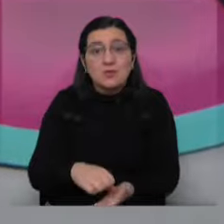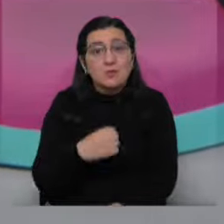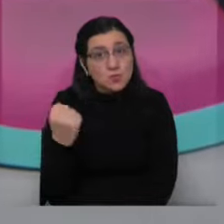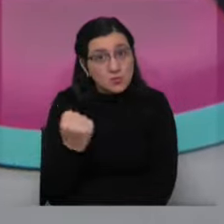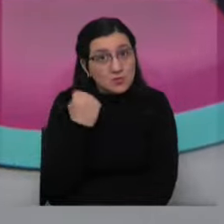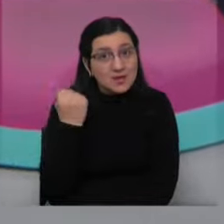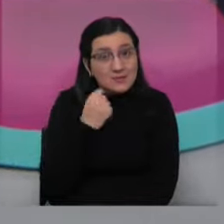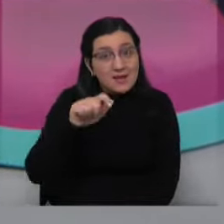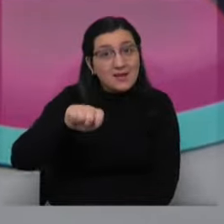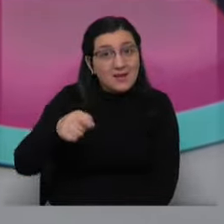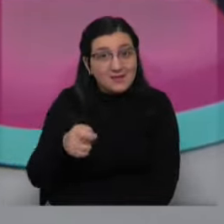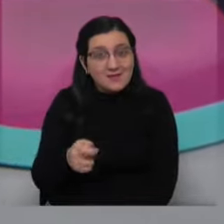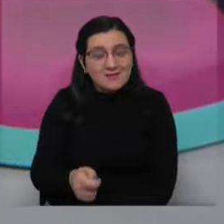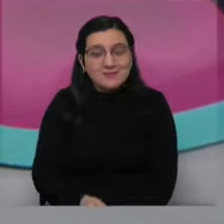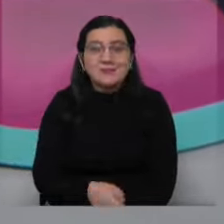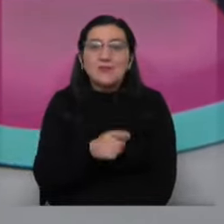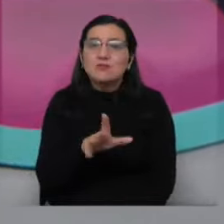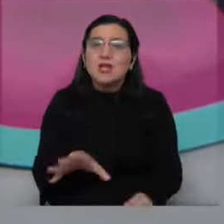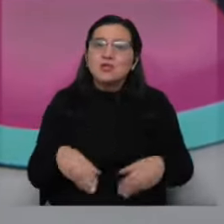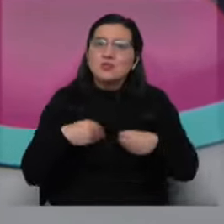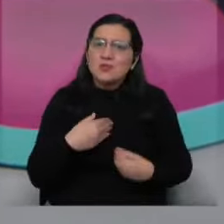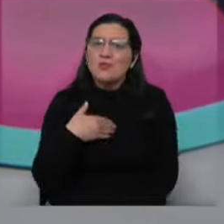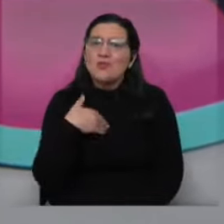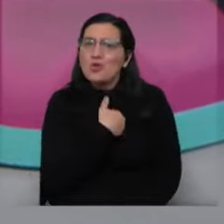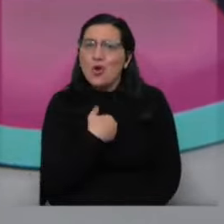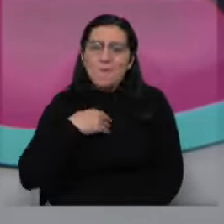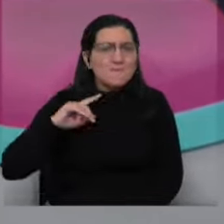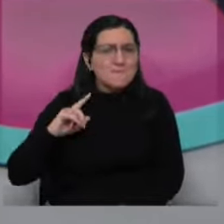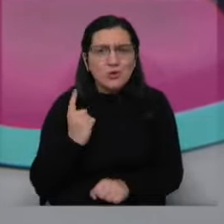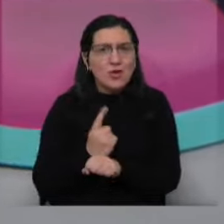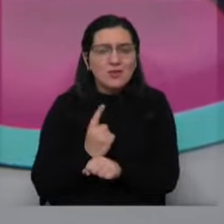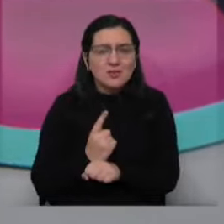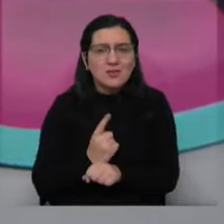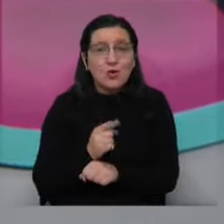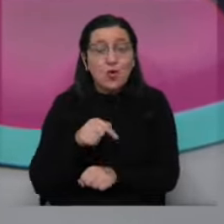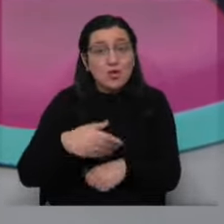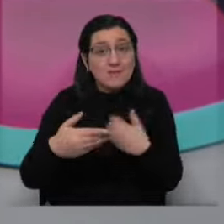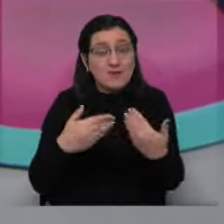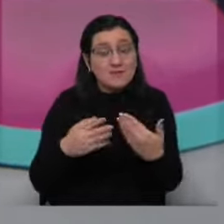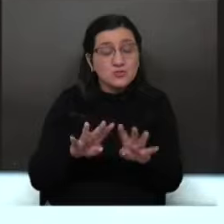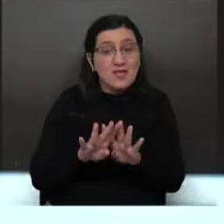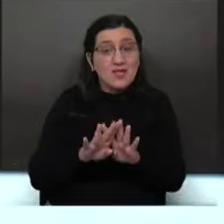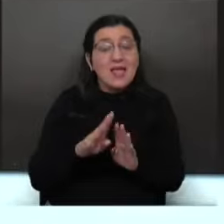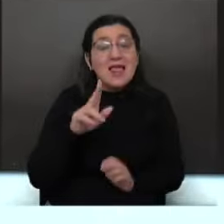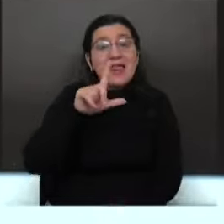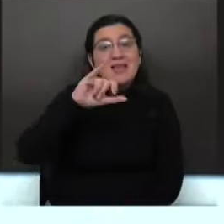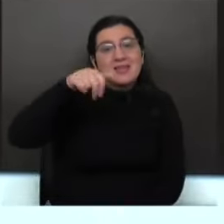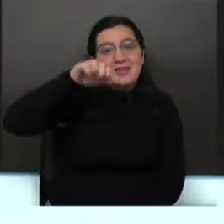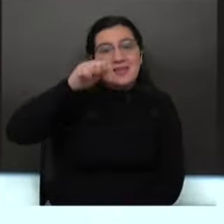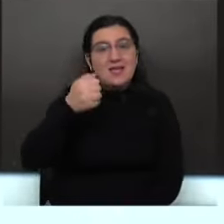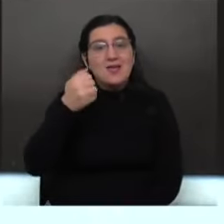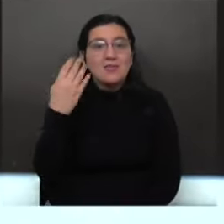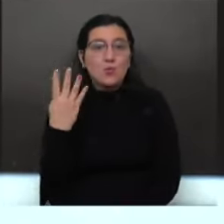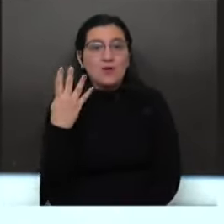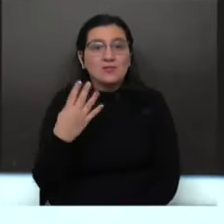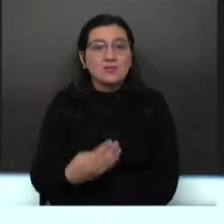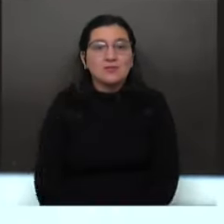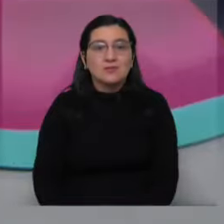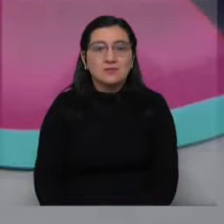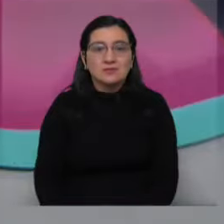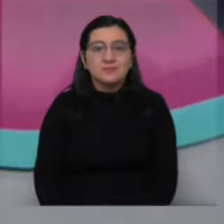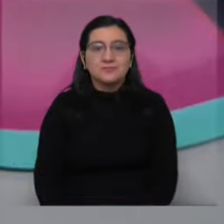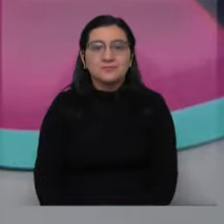Canal y en el que vos este asumís un rol protagonista ahí decían línea de cuatro pero subiste jugar en todos los sistemas vos Lía de cuatro línea de